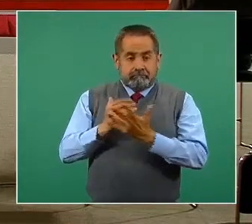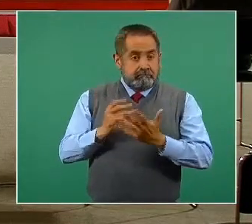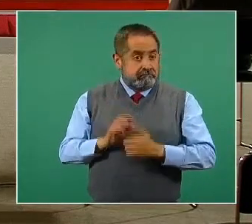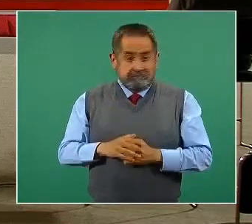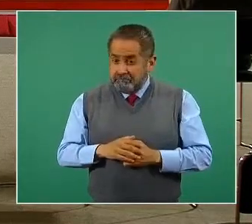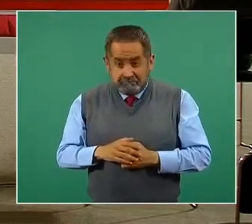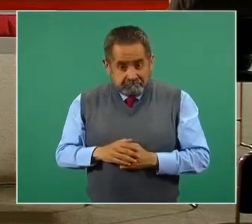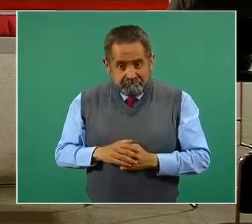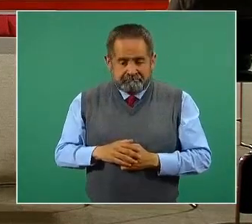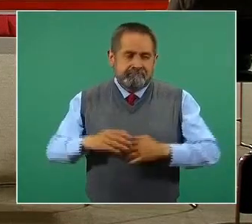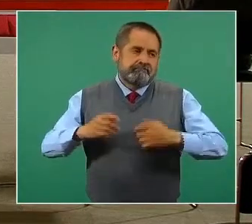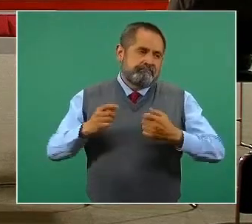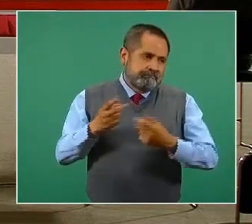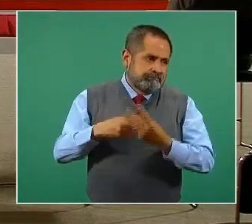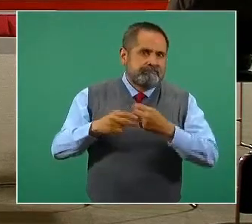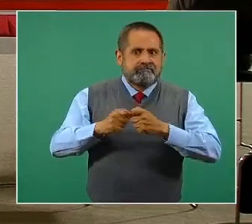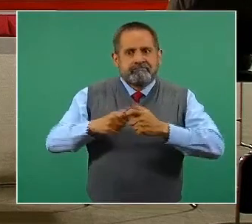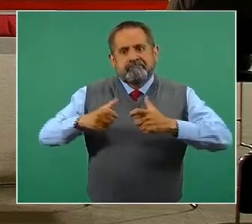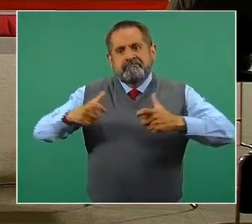acelerando.